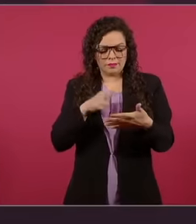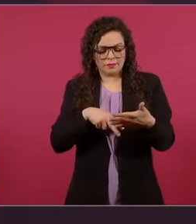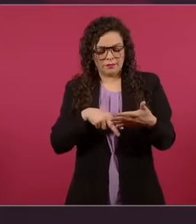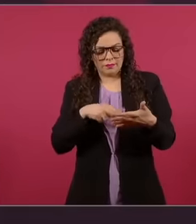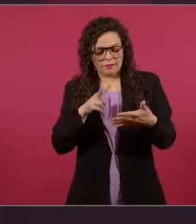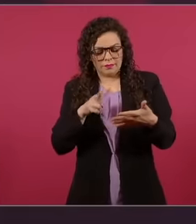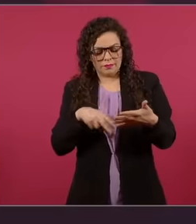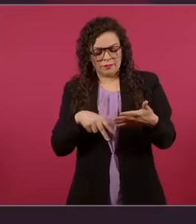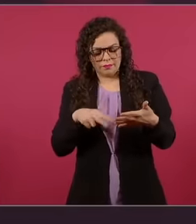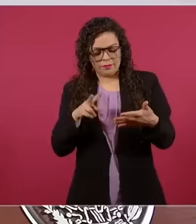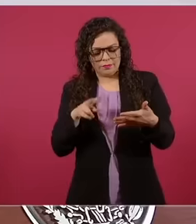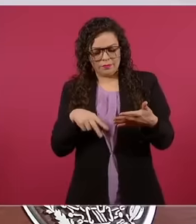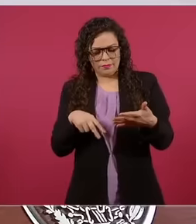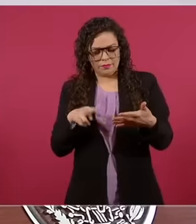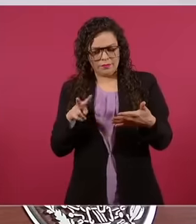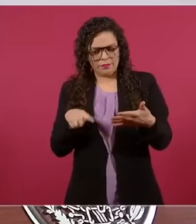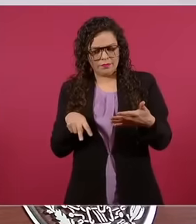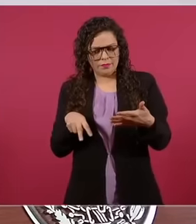su